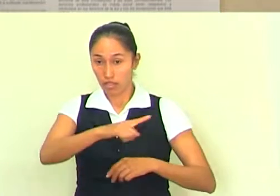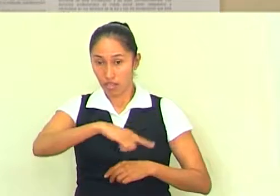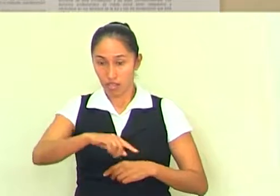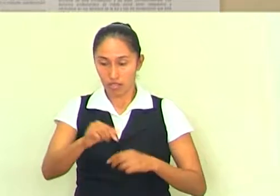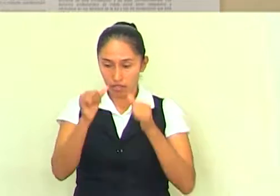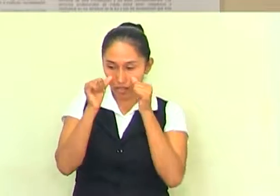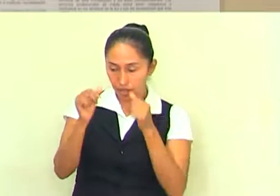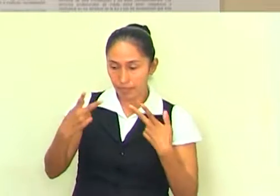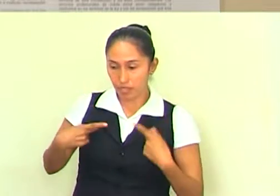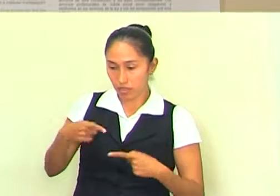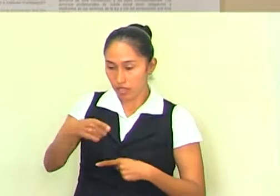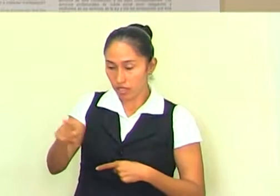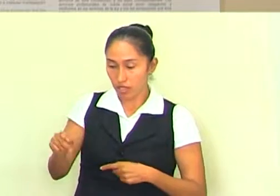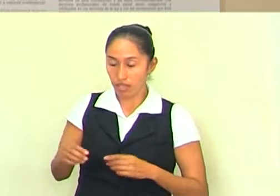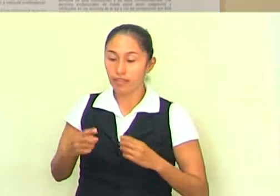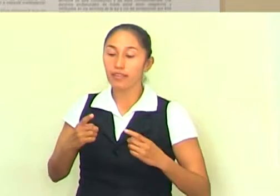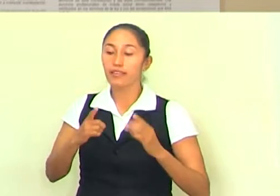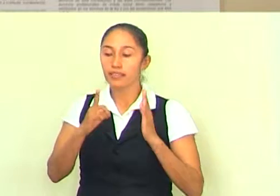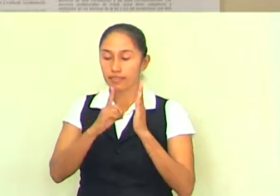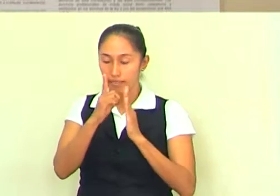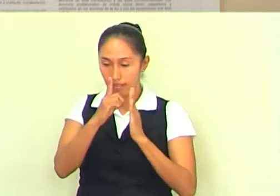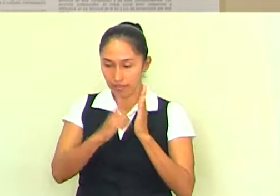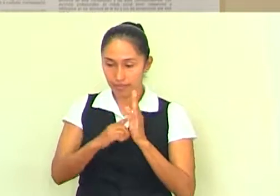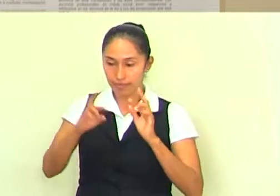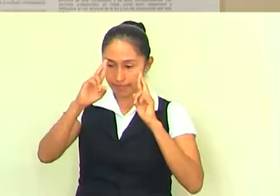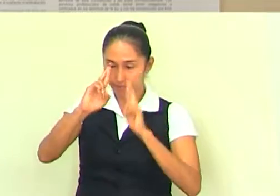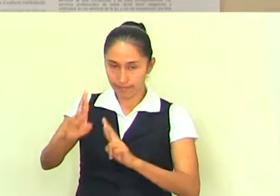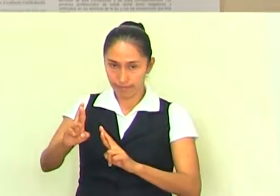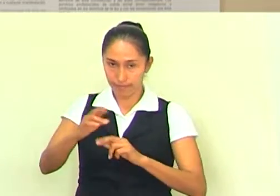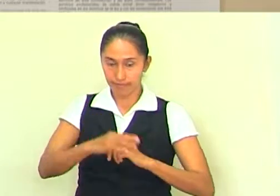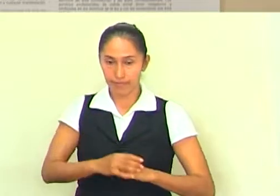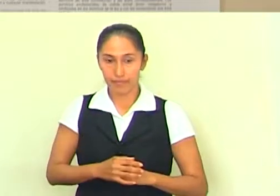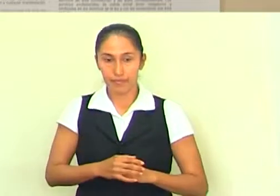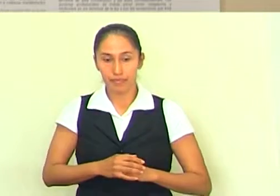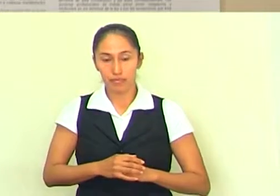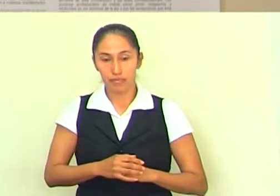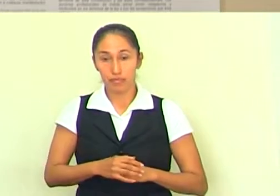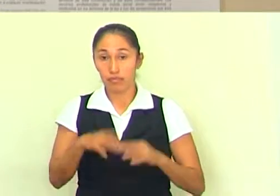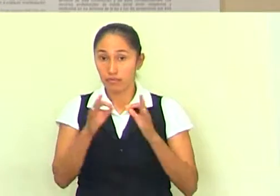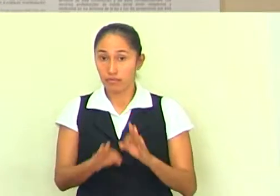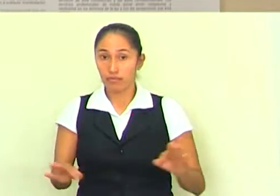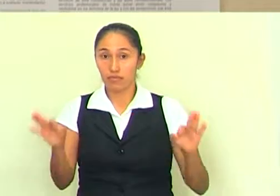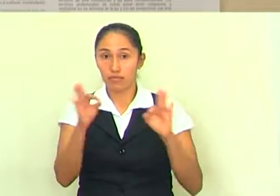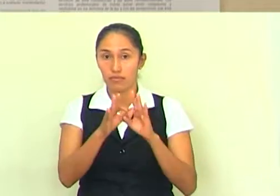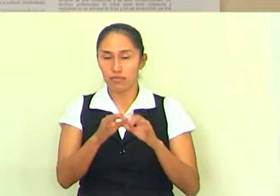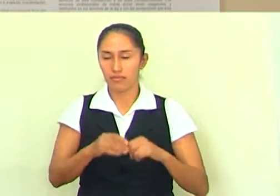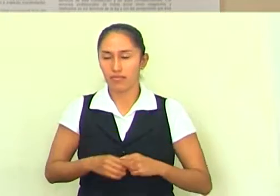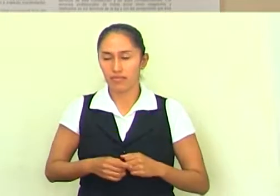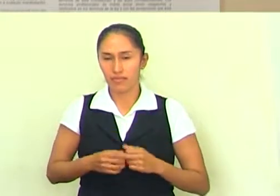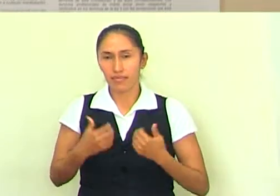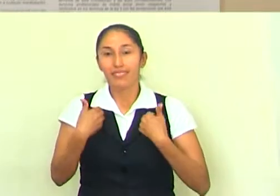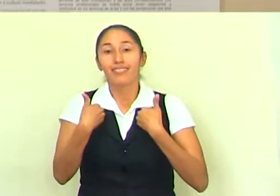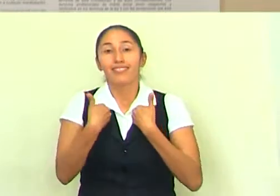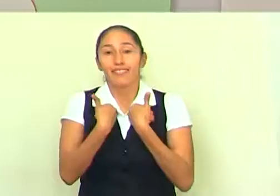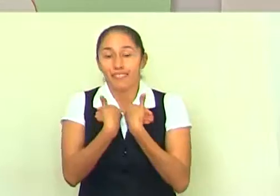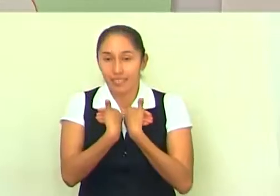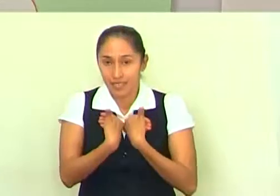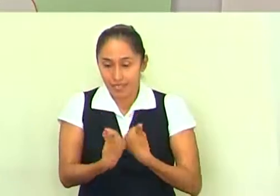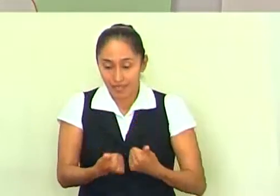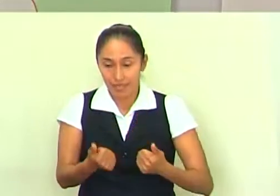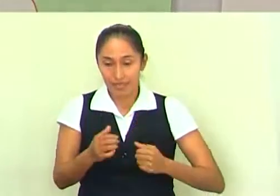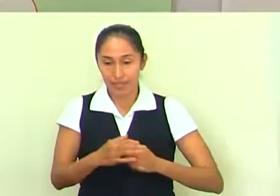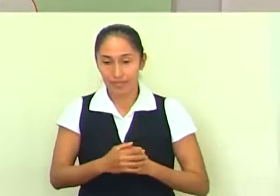aquí es importante que nos detengamos, jóvenes, que definamos a qué se